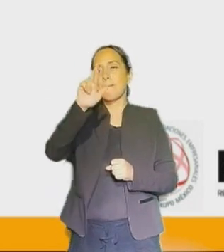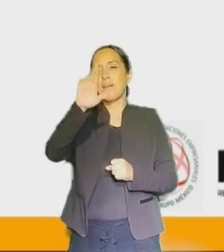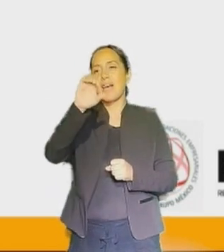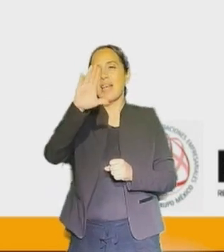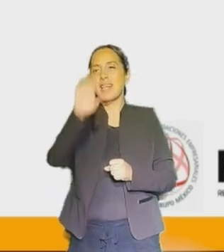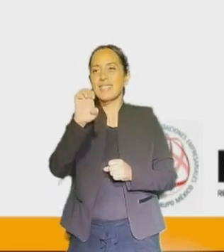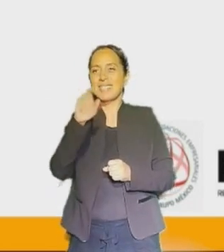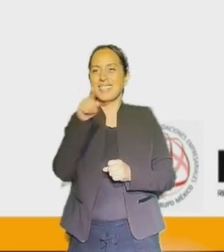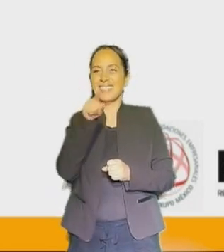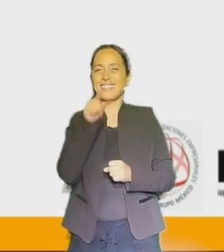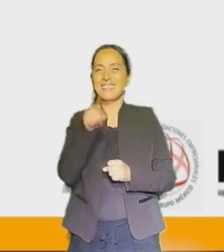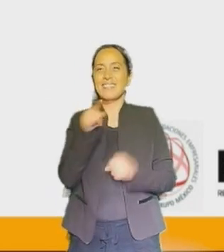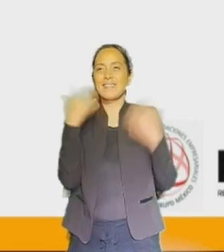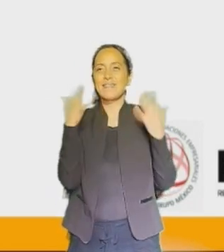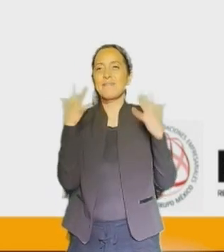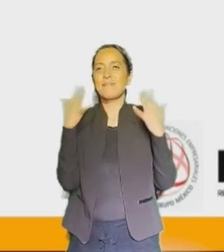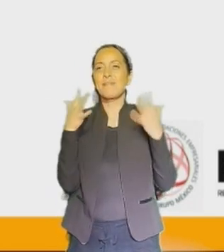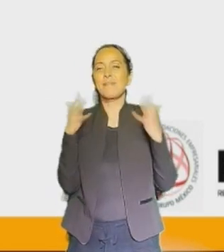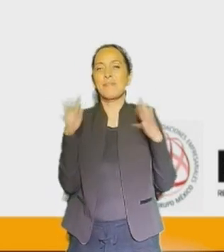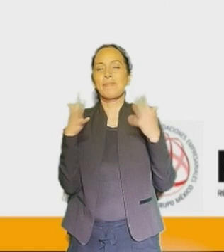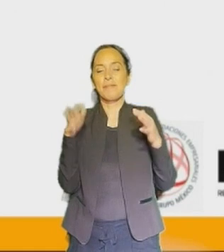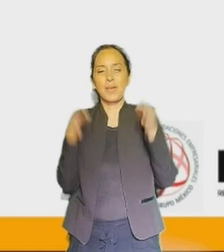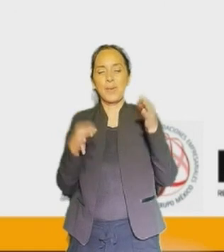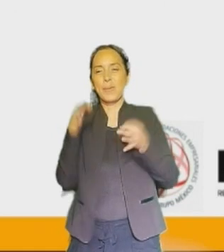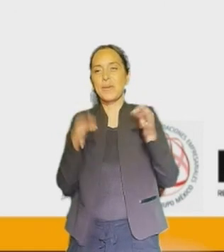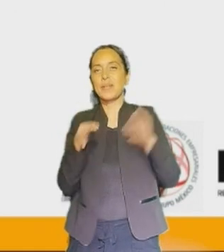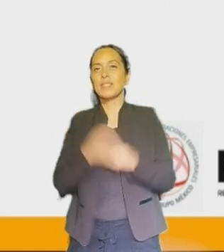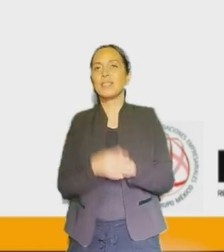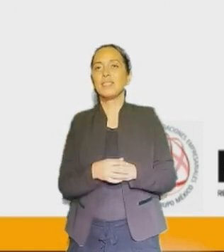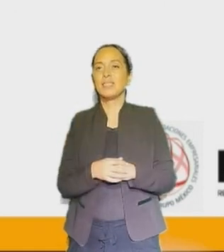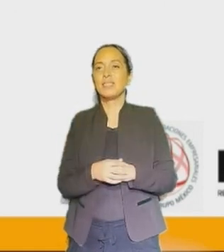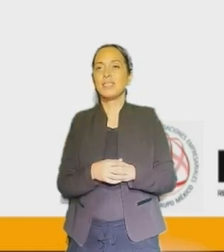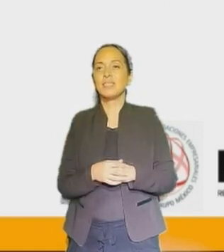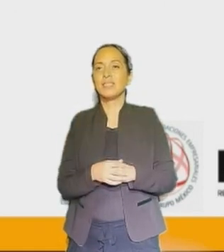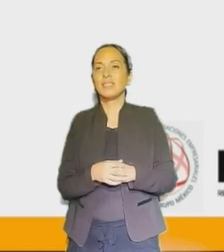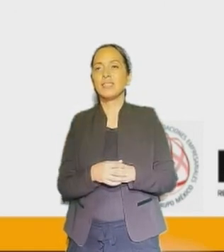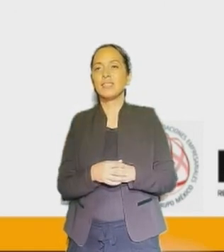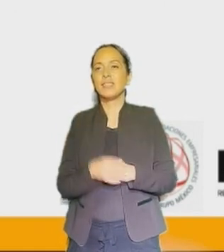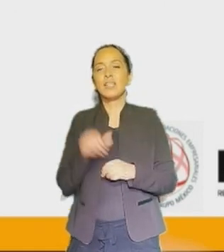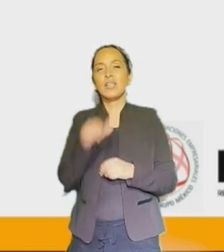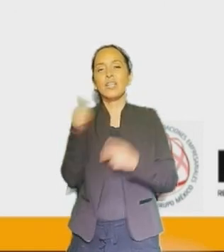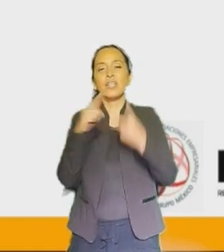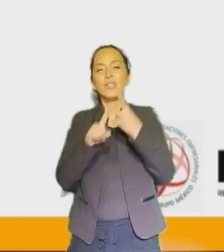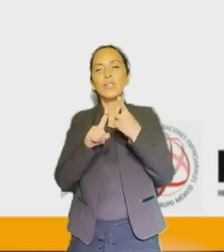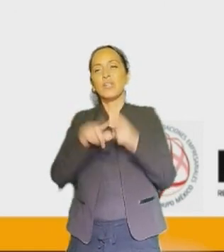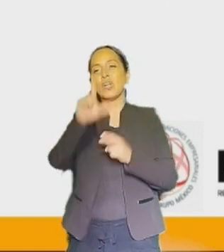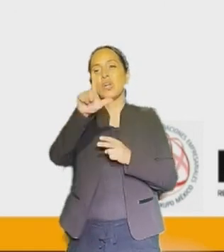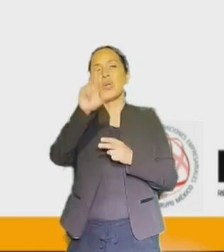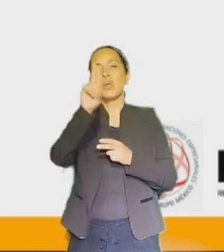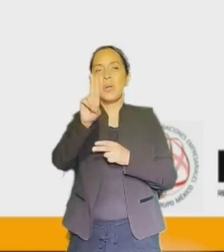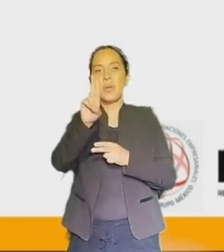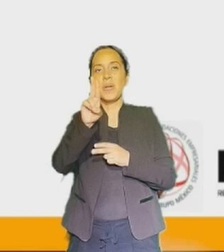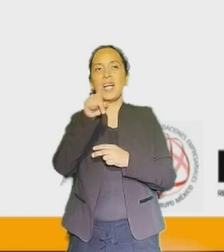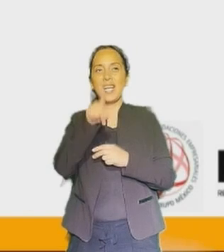Marce? Muy bien. Muy bien. Por ahí tenemos a mi querida Lu, de